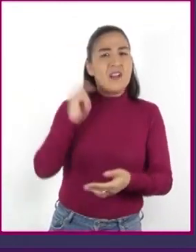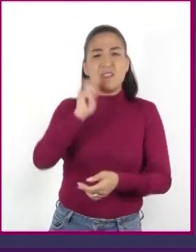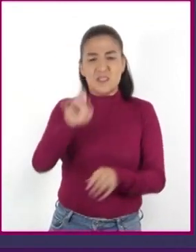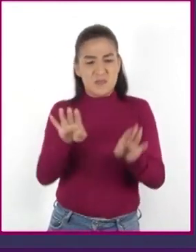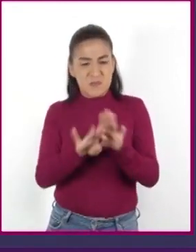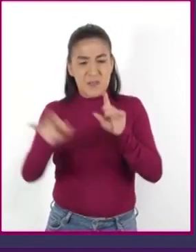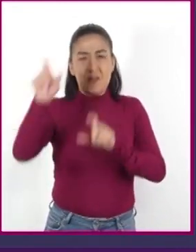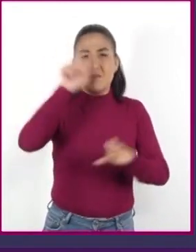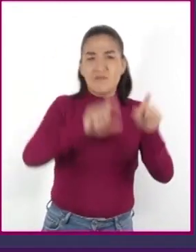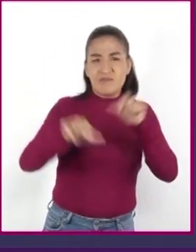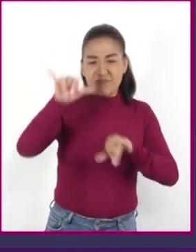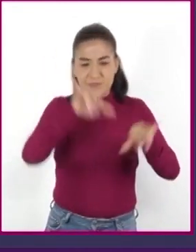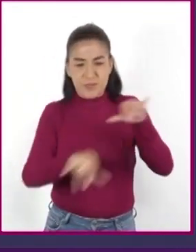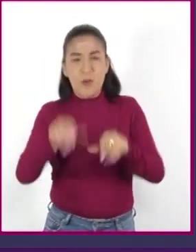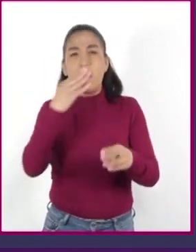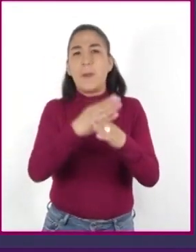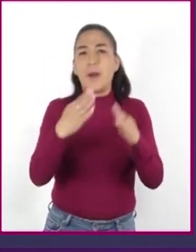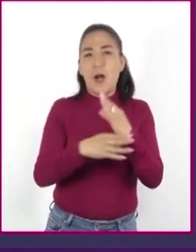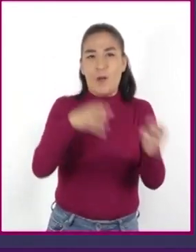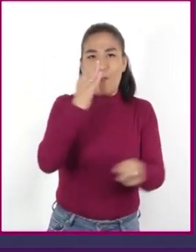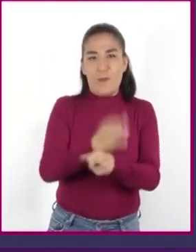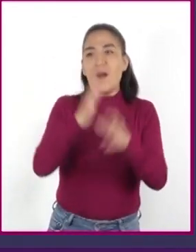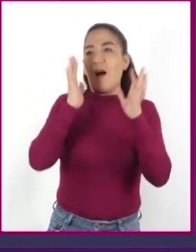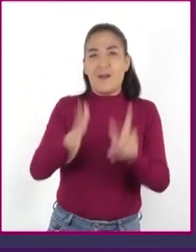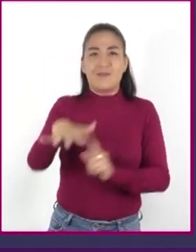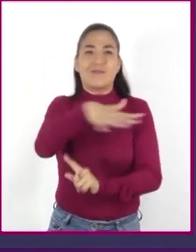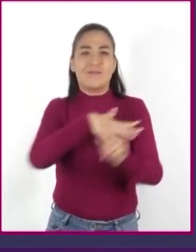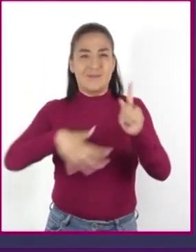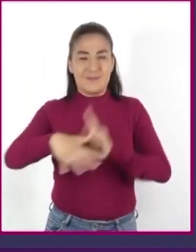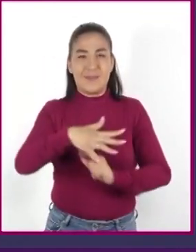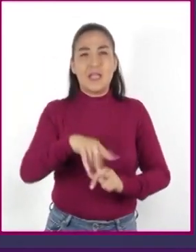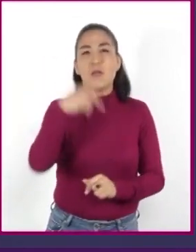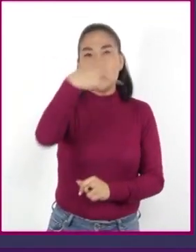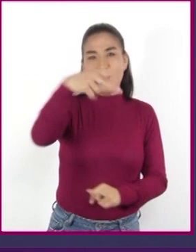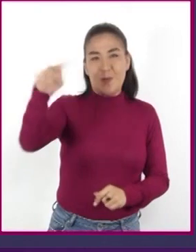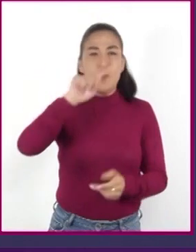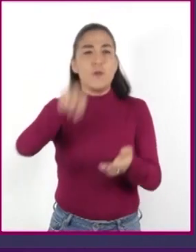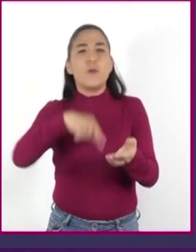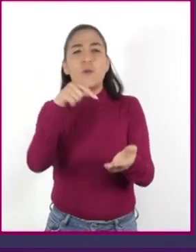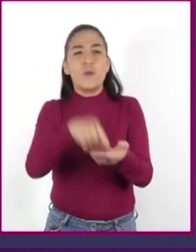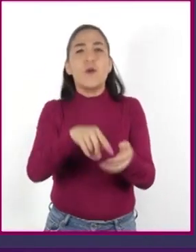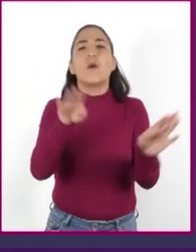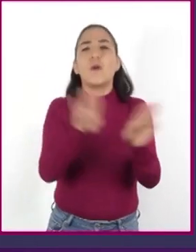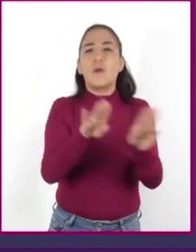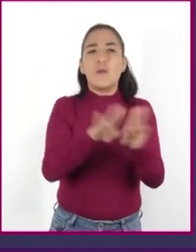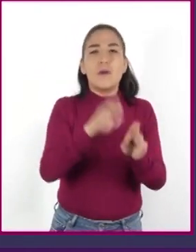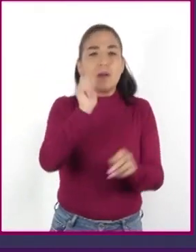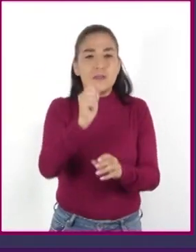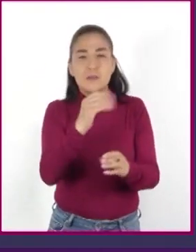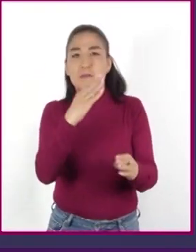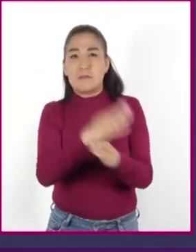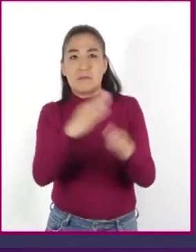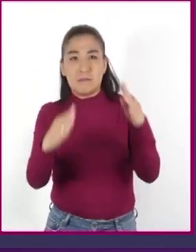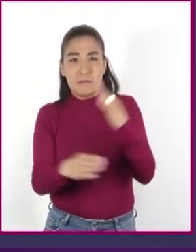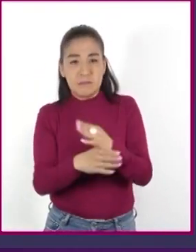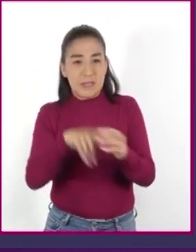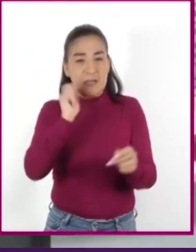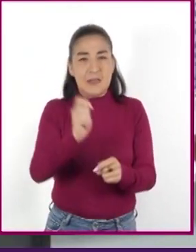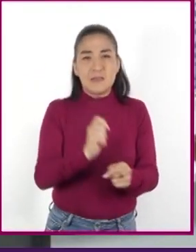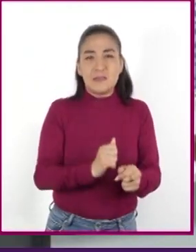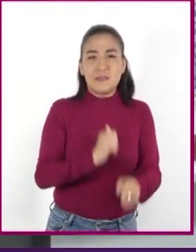y materiales como los que hoy encontramos en nuestro entorno. En su lugar, se empleaban sustancias y materiales